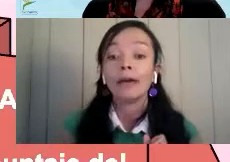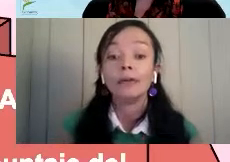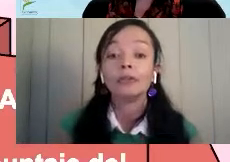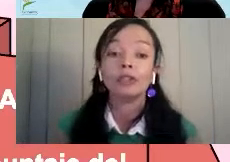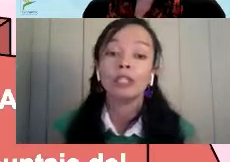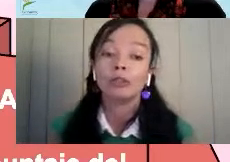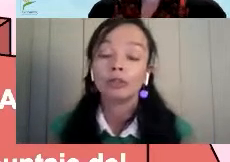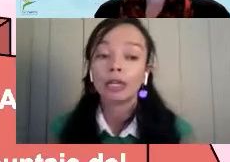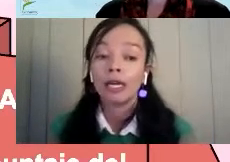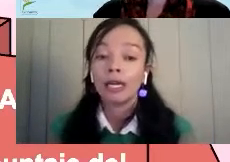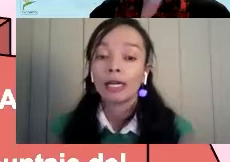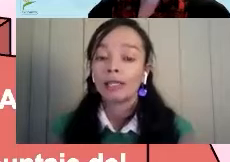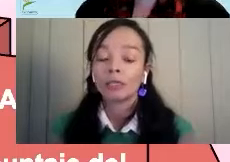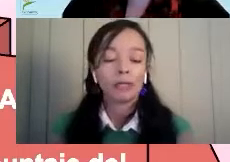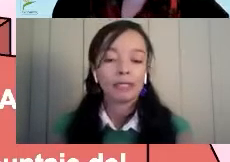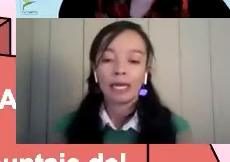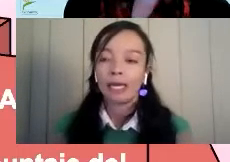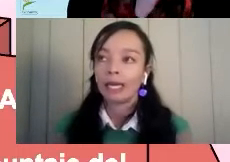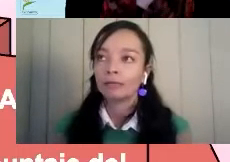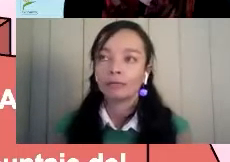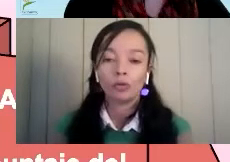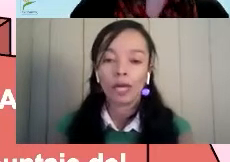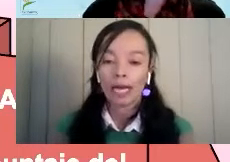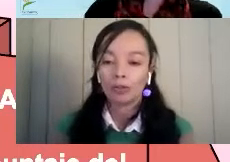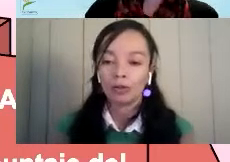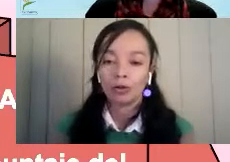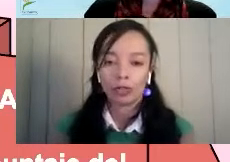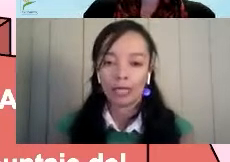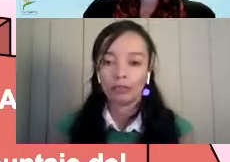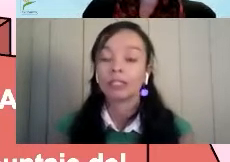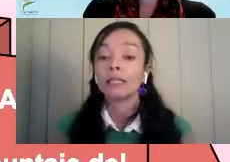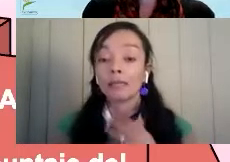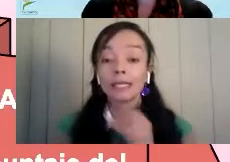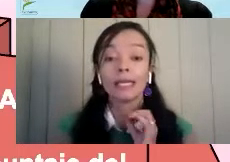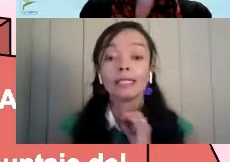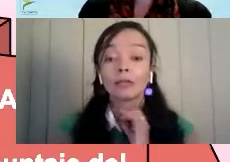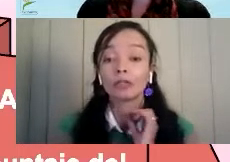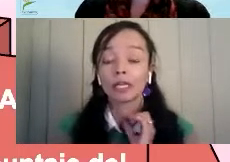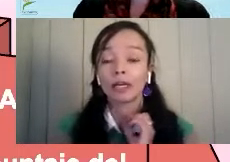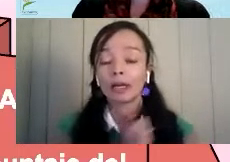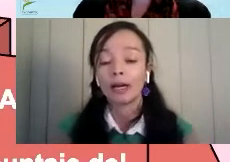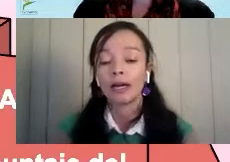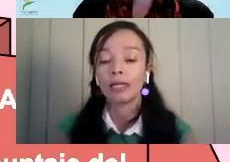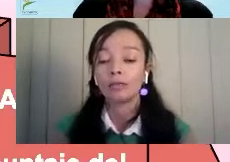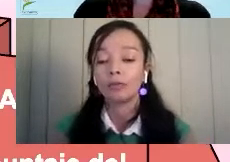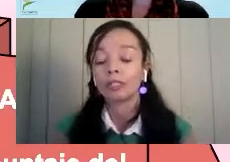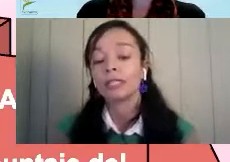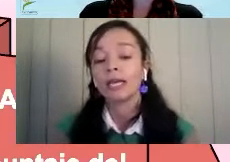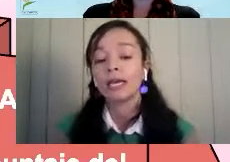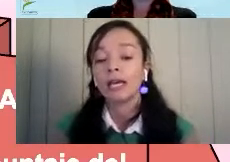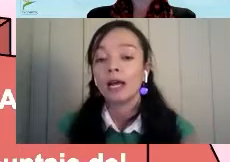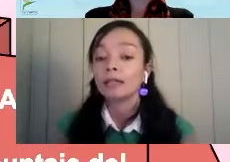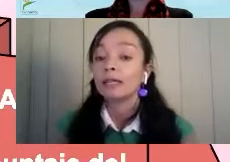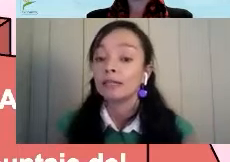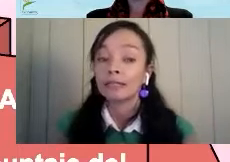hay unos niños que después de un año o dos años que ya empiezan a desarrollar la caja de las voces,